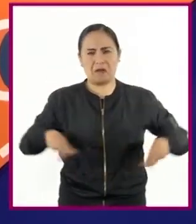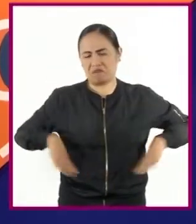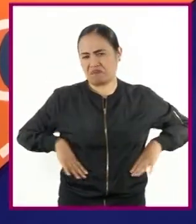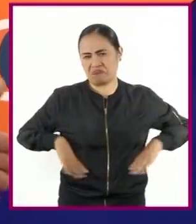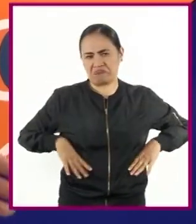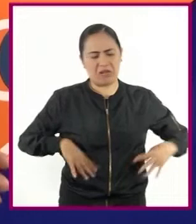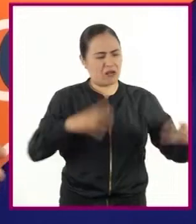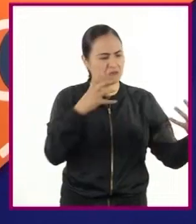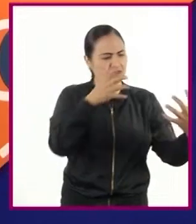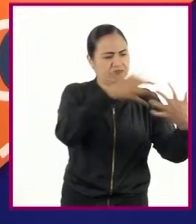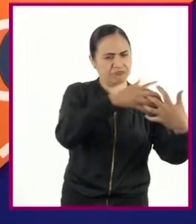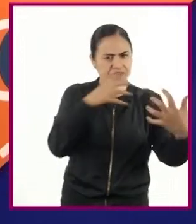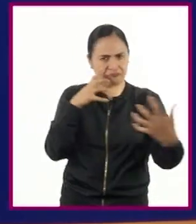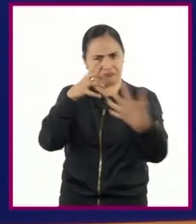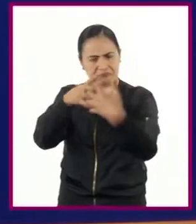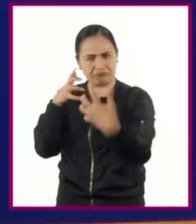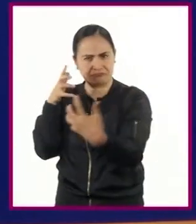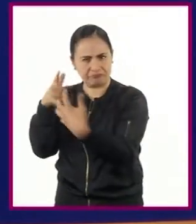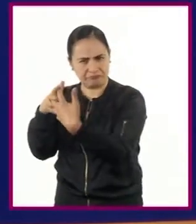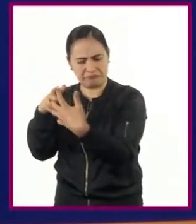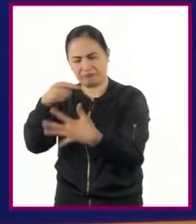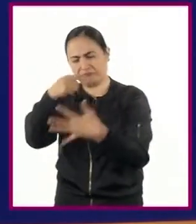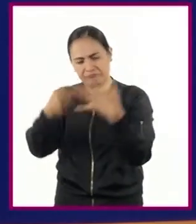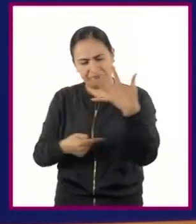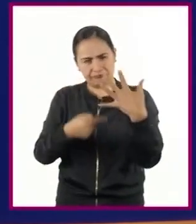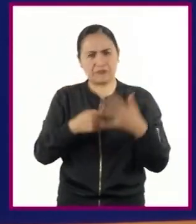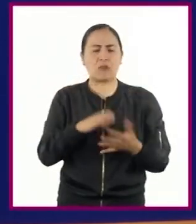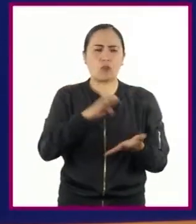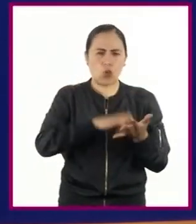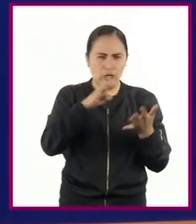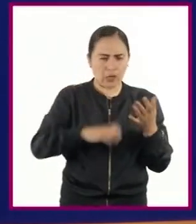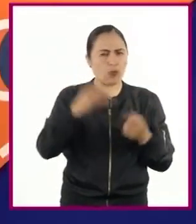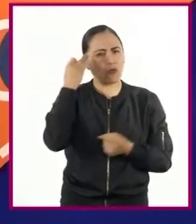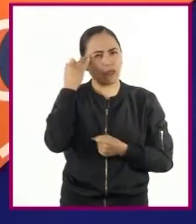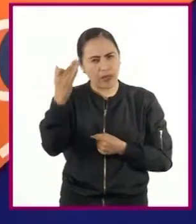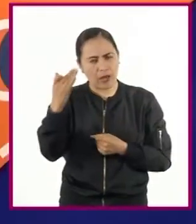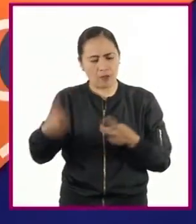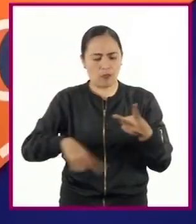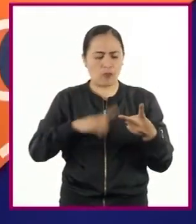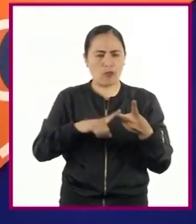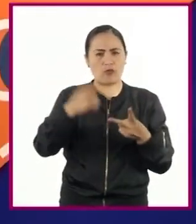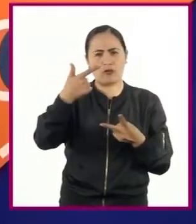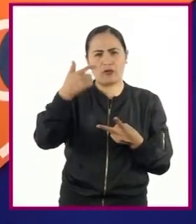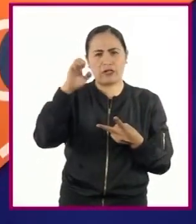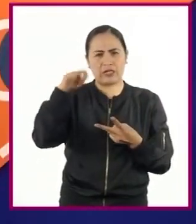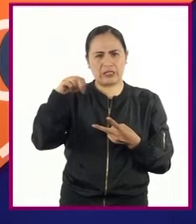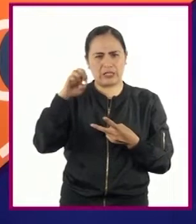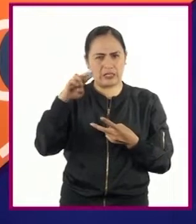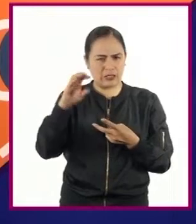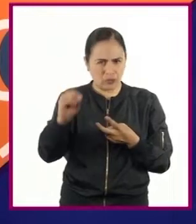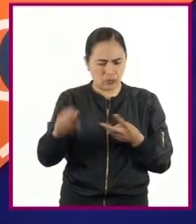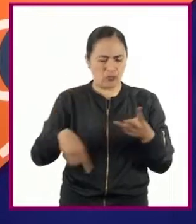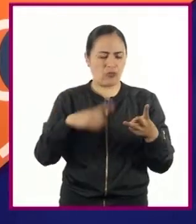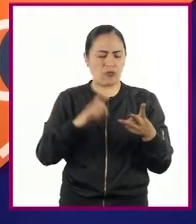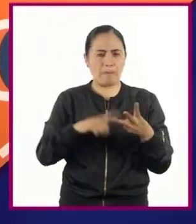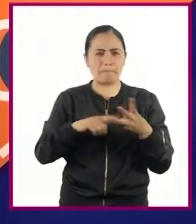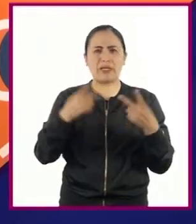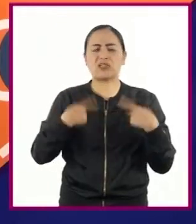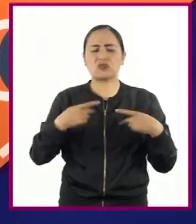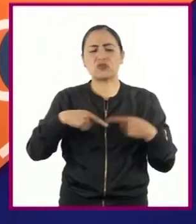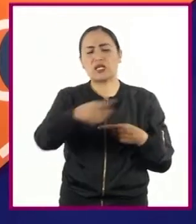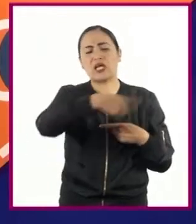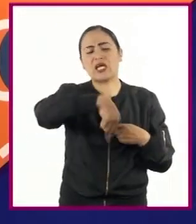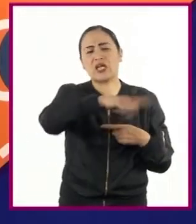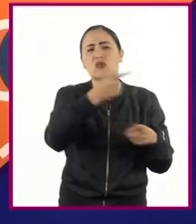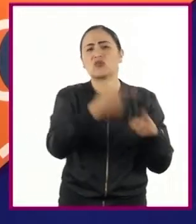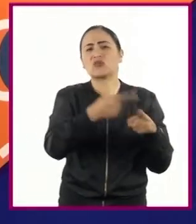acuerdo con diversos factores. Ya te mencionaba el tiempo, el género y la audiencia. Si te das cuenta, el lenguaje oral